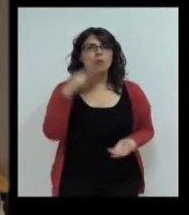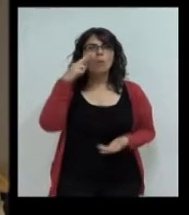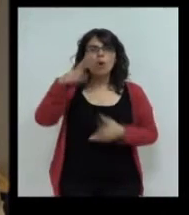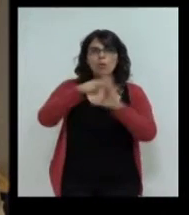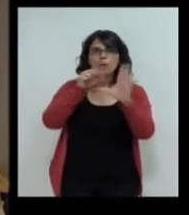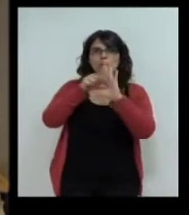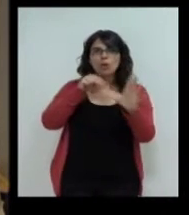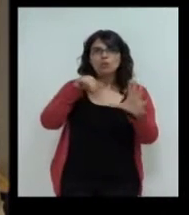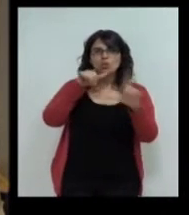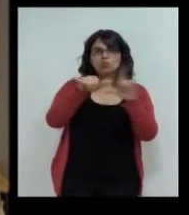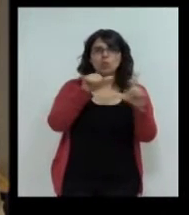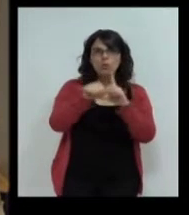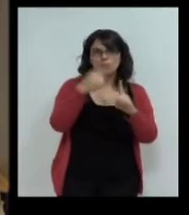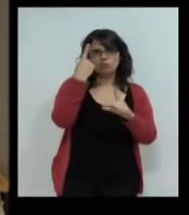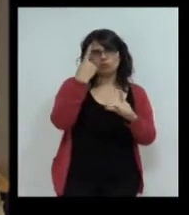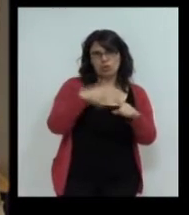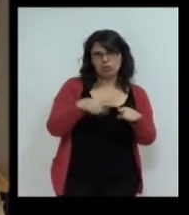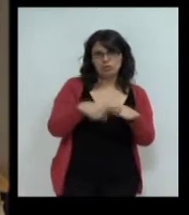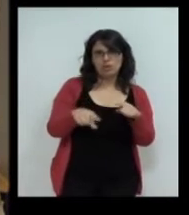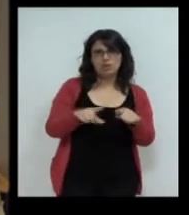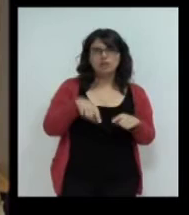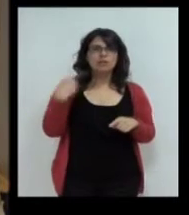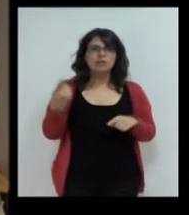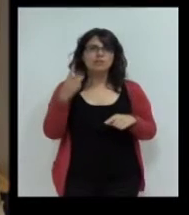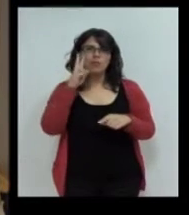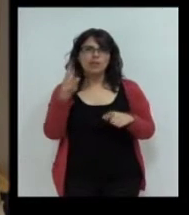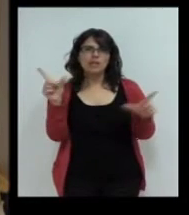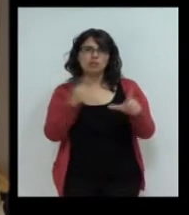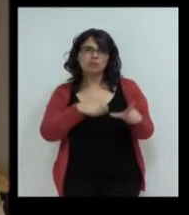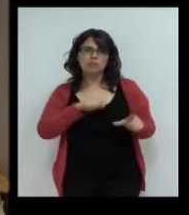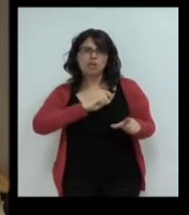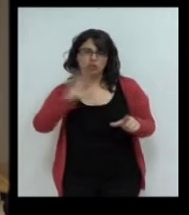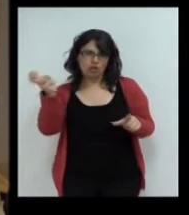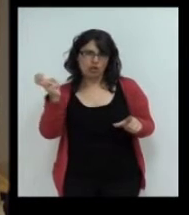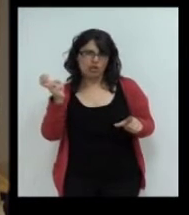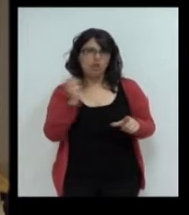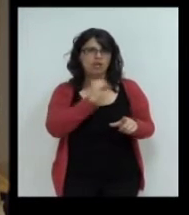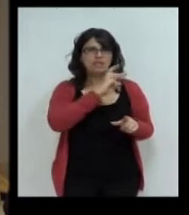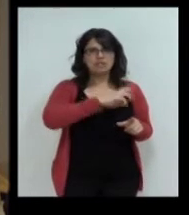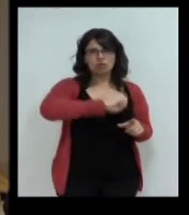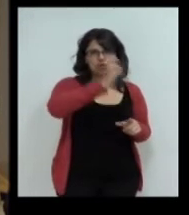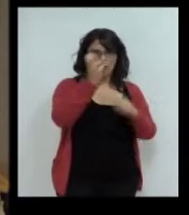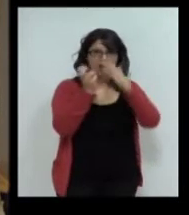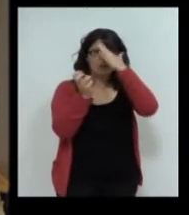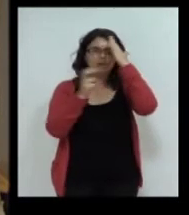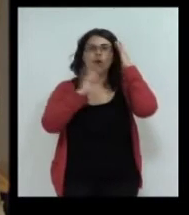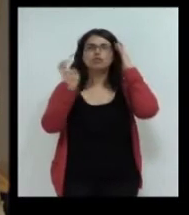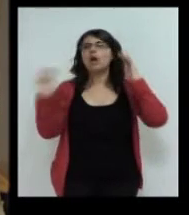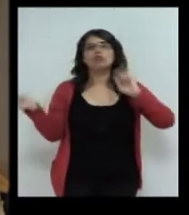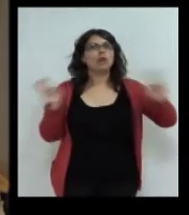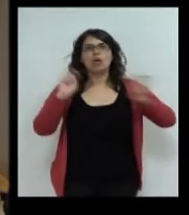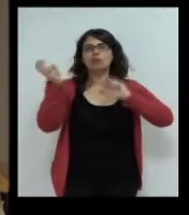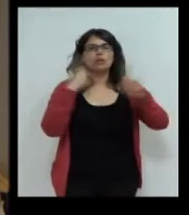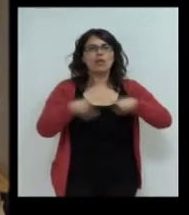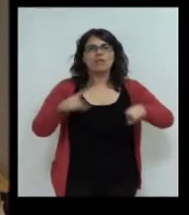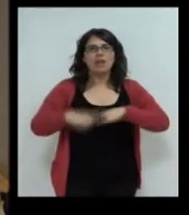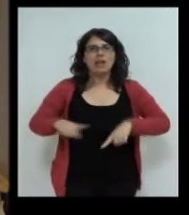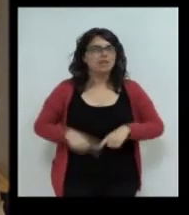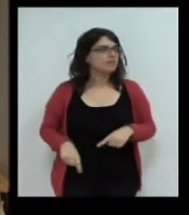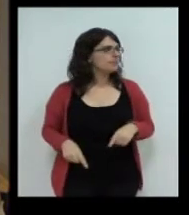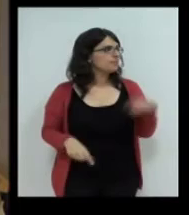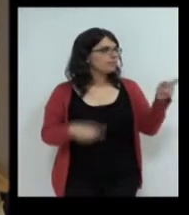una función, cuando veo el vídeo en televisión española es otra, o en Antena 3 o en Telecinco es otra diferente. Y si va por plataforma de